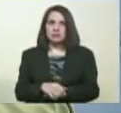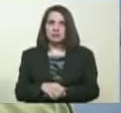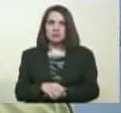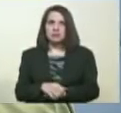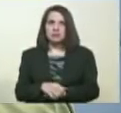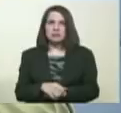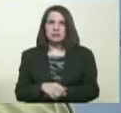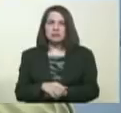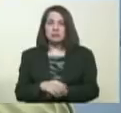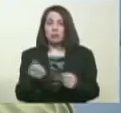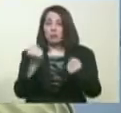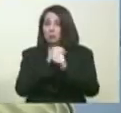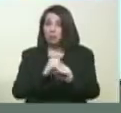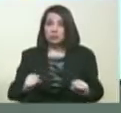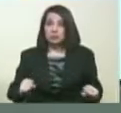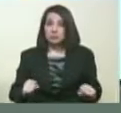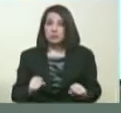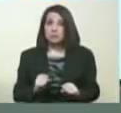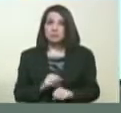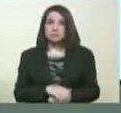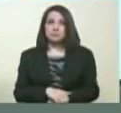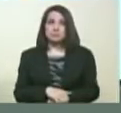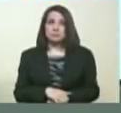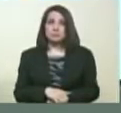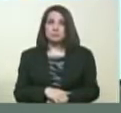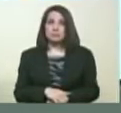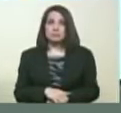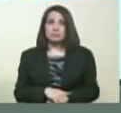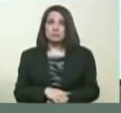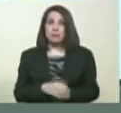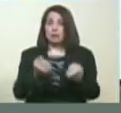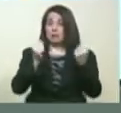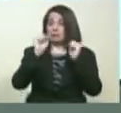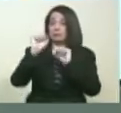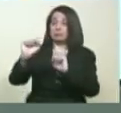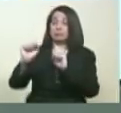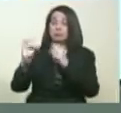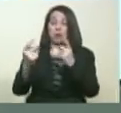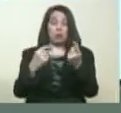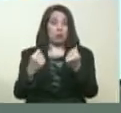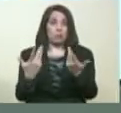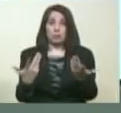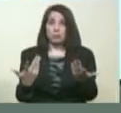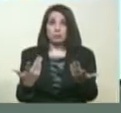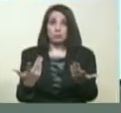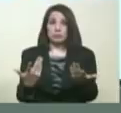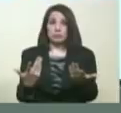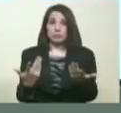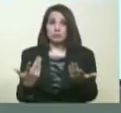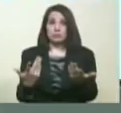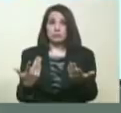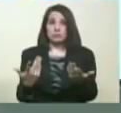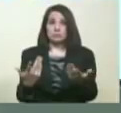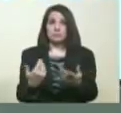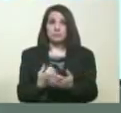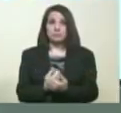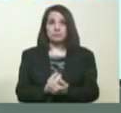Absolutamente inaudito, antieconómico, es anti todo. Es anti